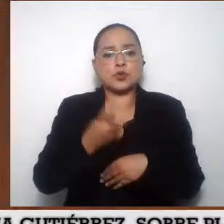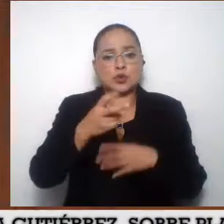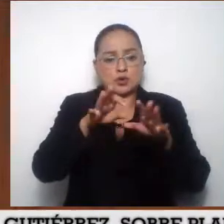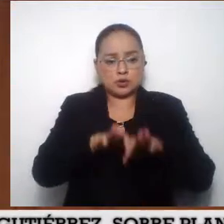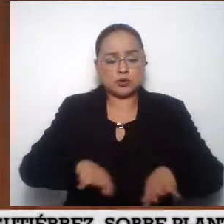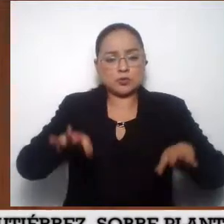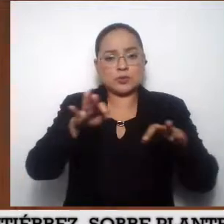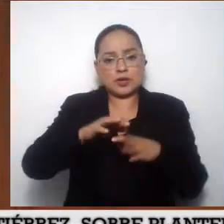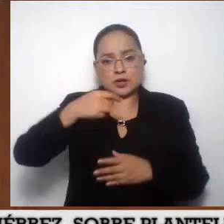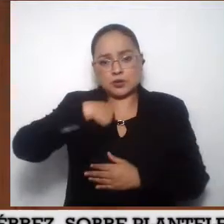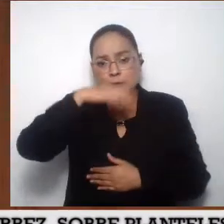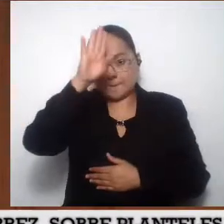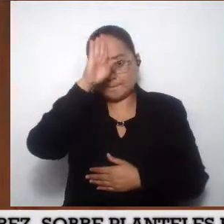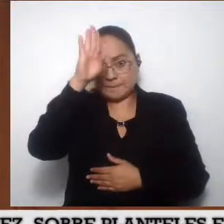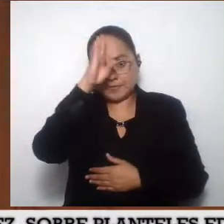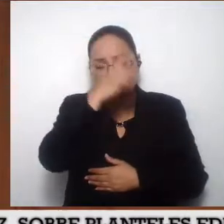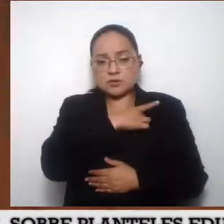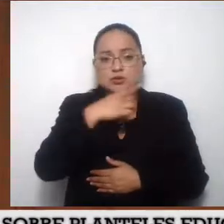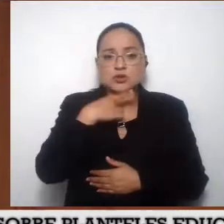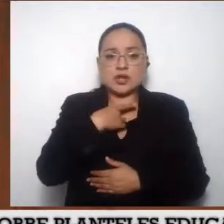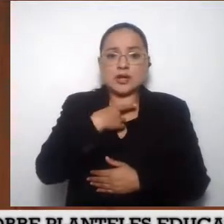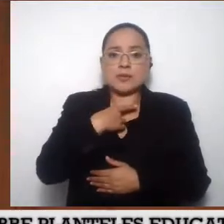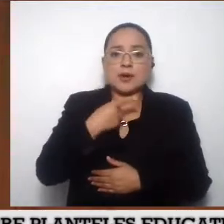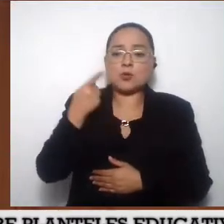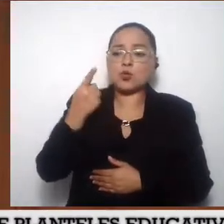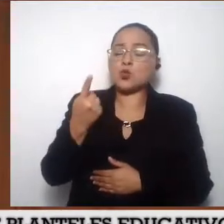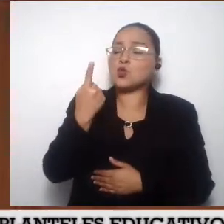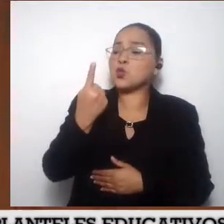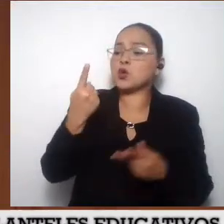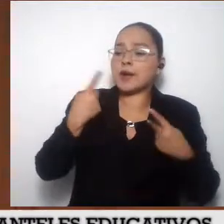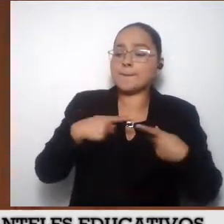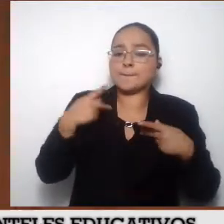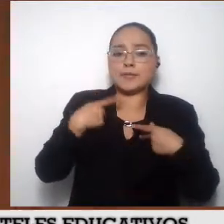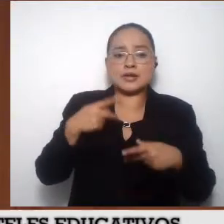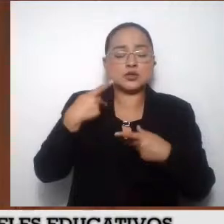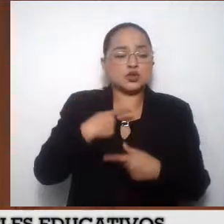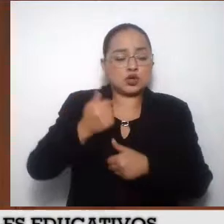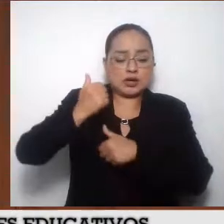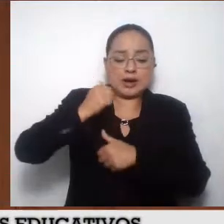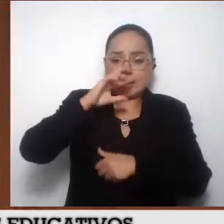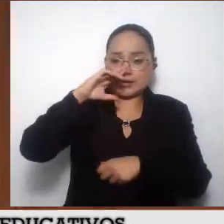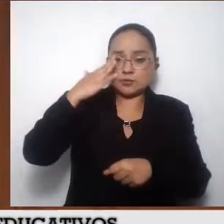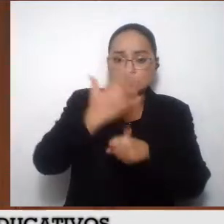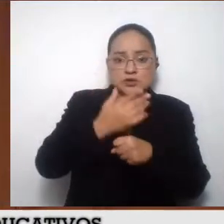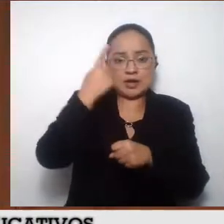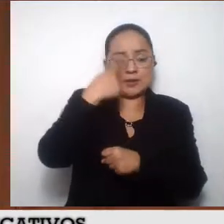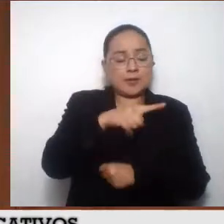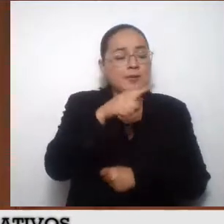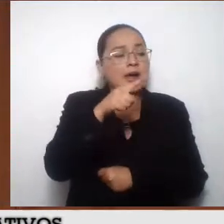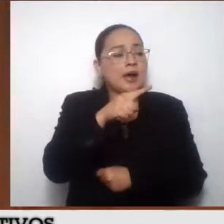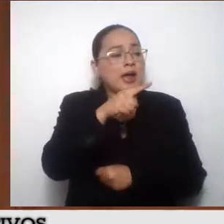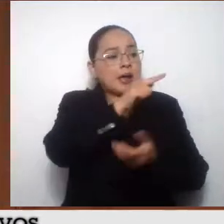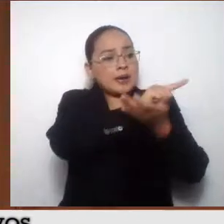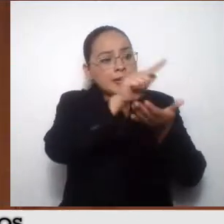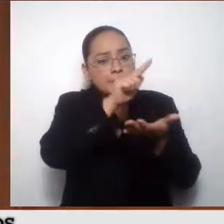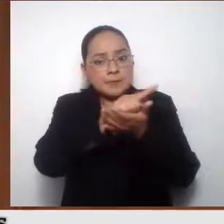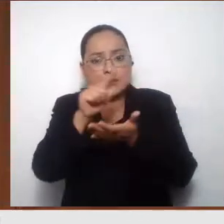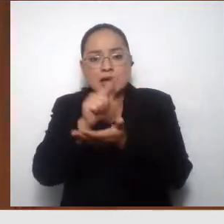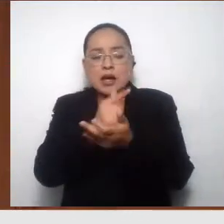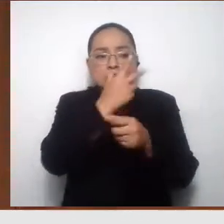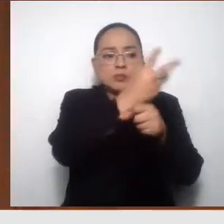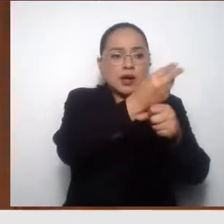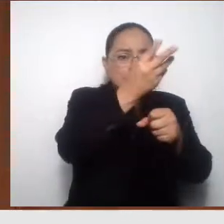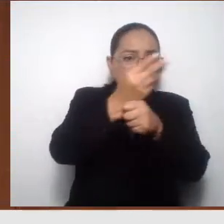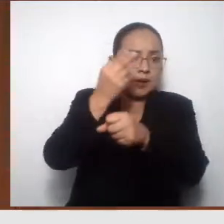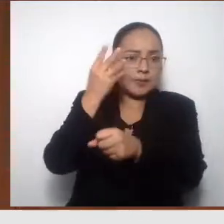la figura de un conserje para que cuide de ellas, para que esté al pendiente de los desperfectos y luego